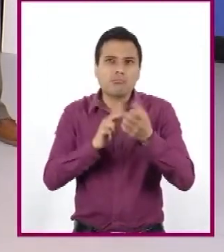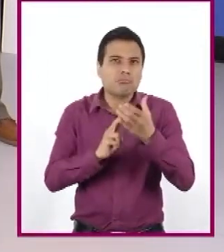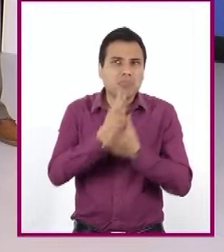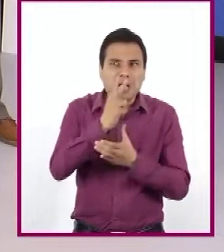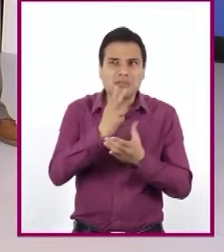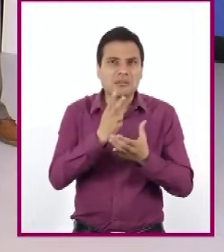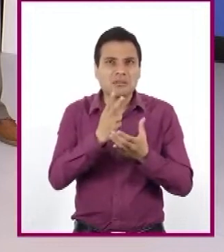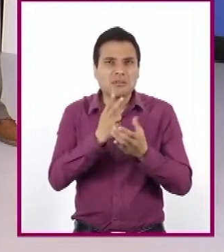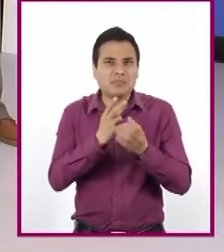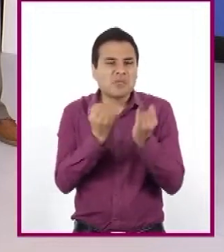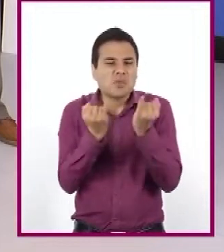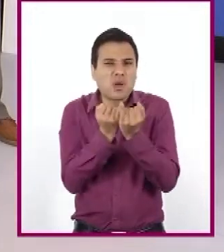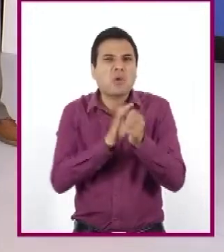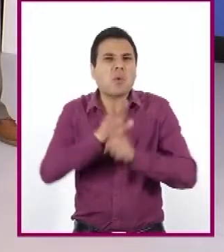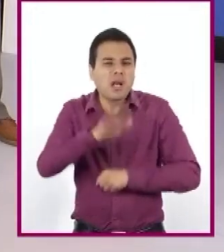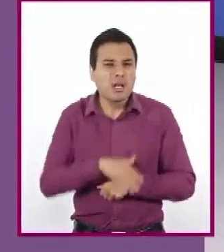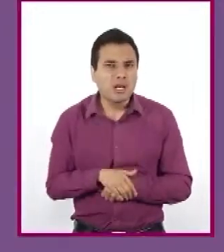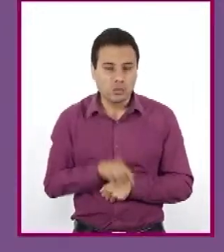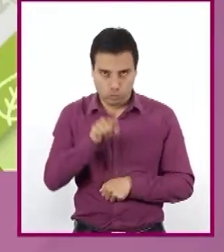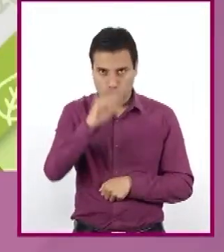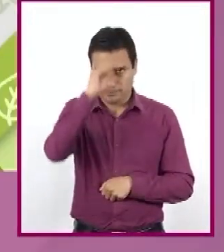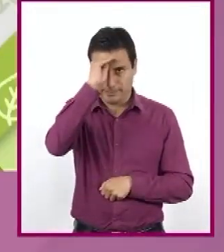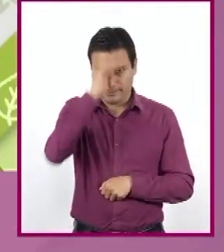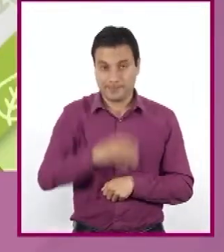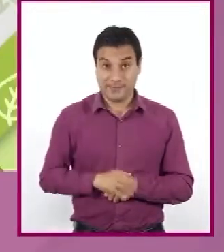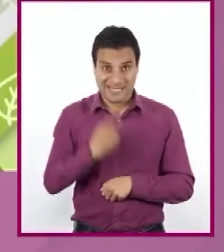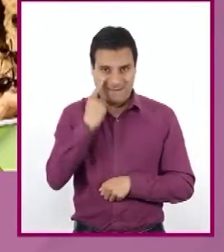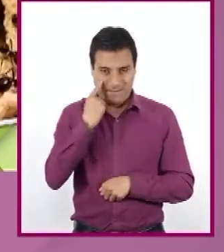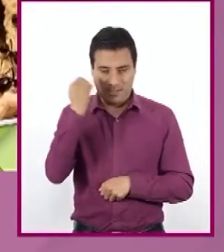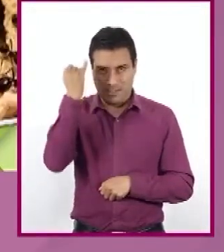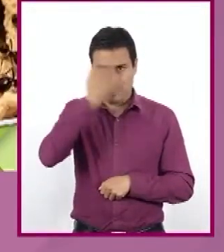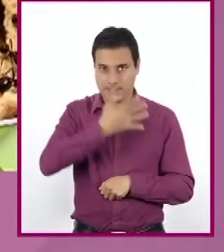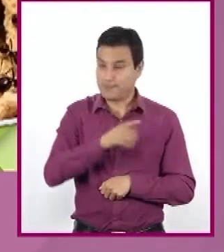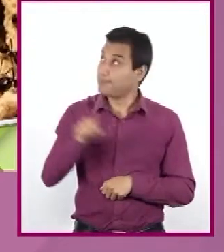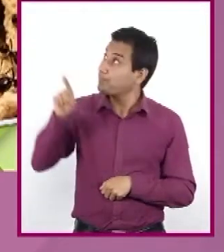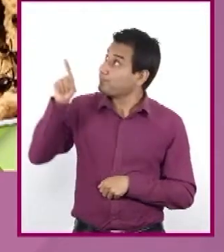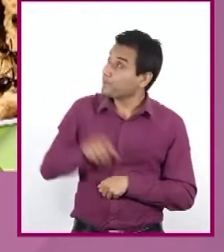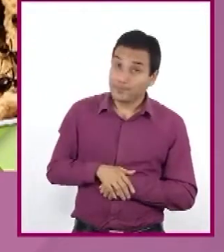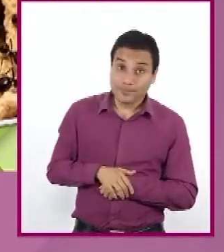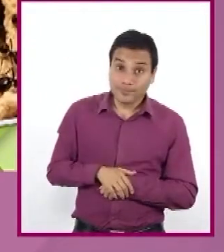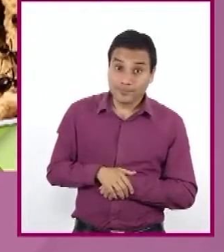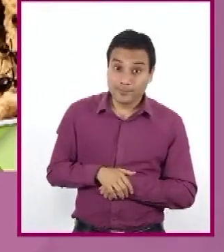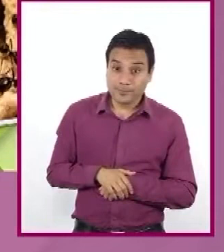estos, observen las siguientes imágenes. Todas estas especies